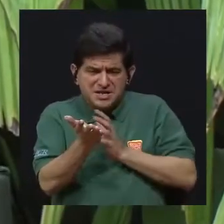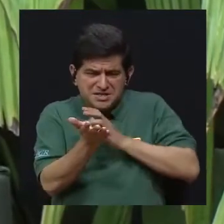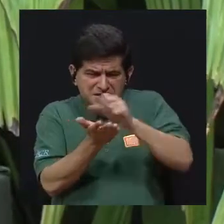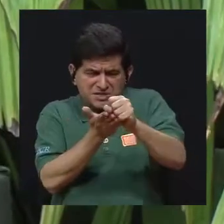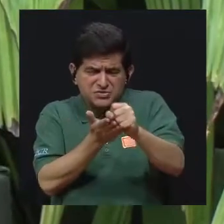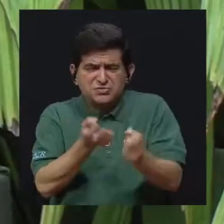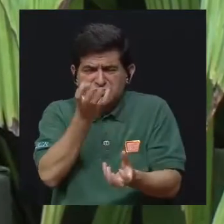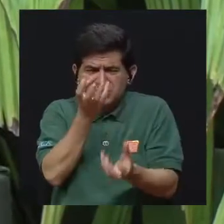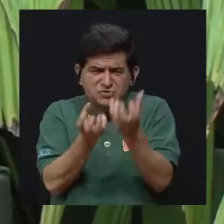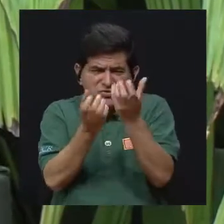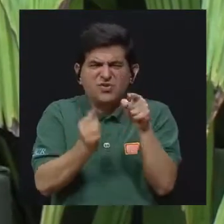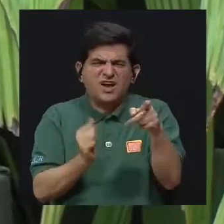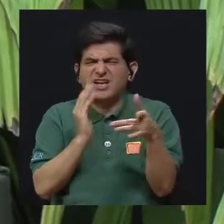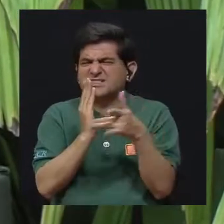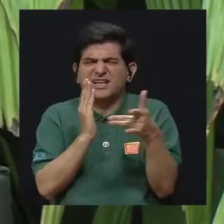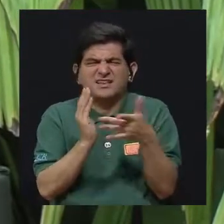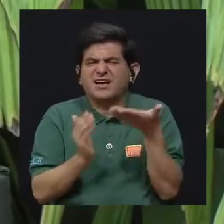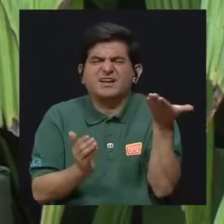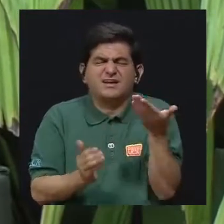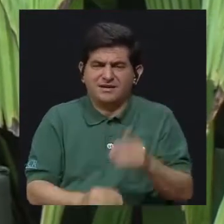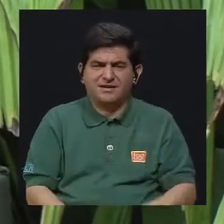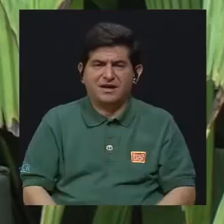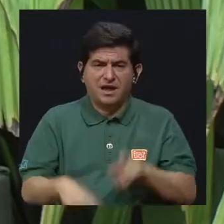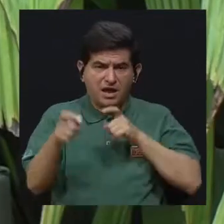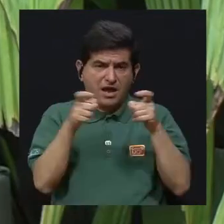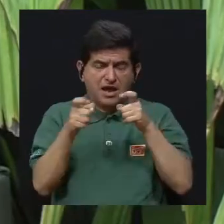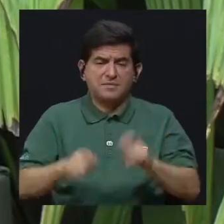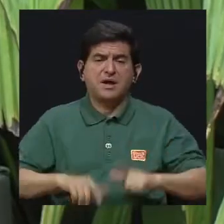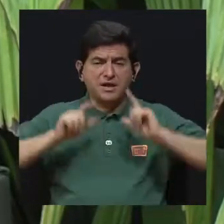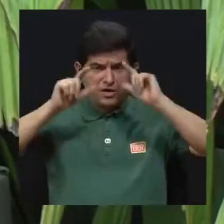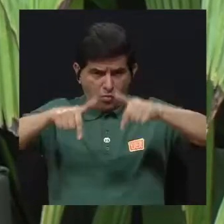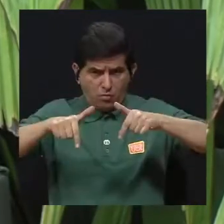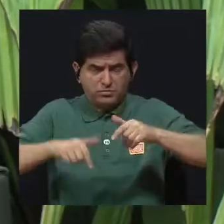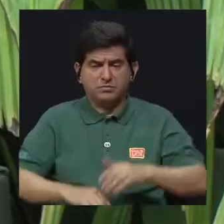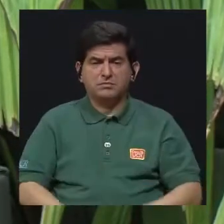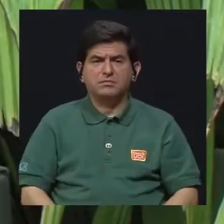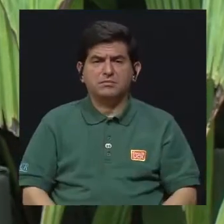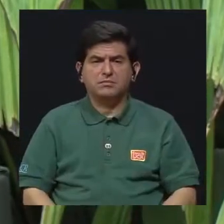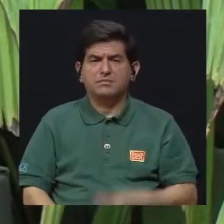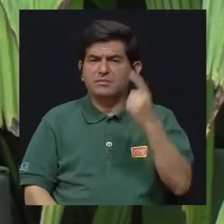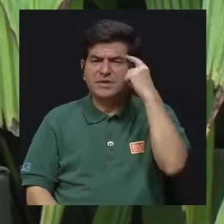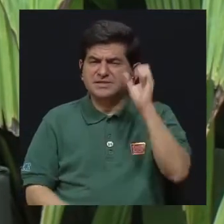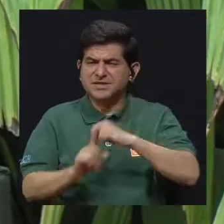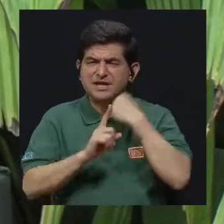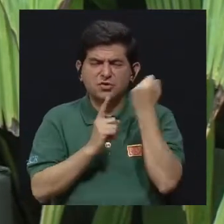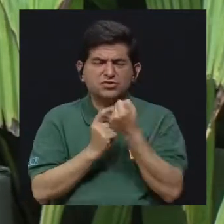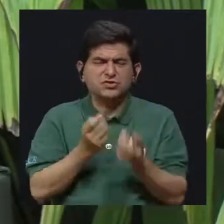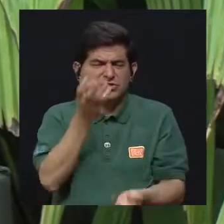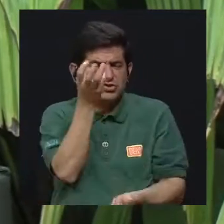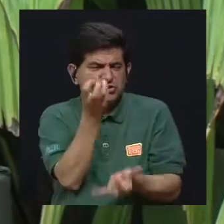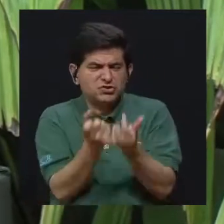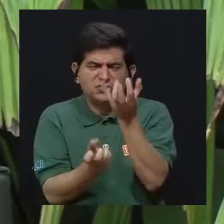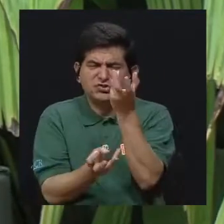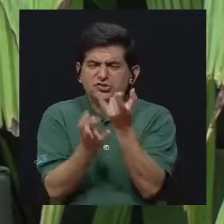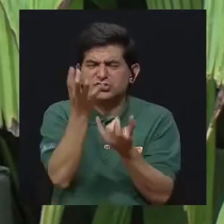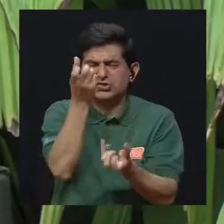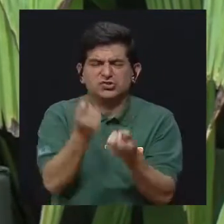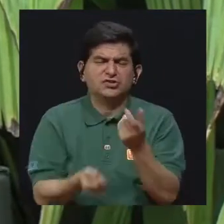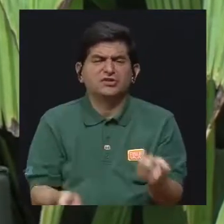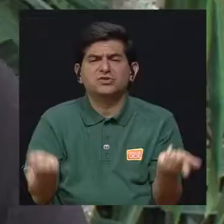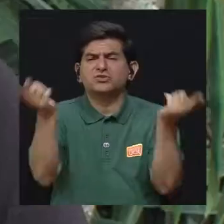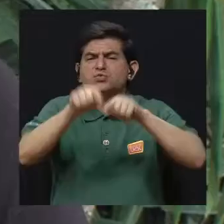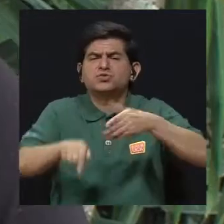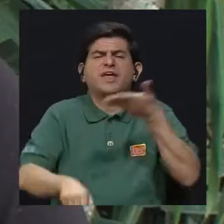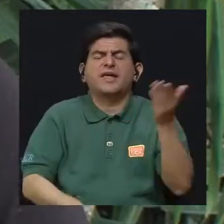tiene esta técnica, digamos, para el manejo de los residuos, para la cuestión de la incineración? ¿Qué es lo